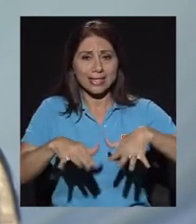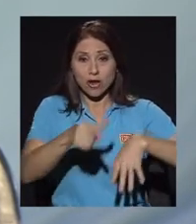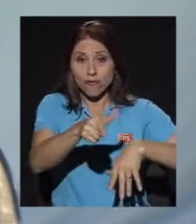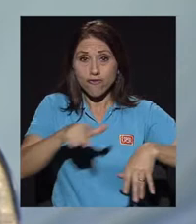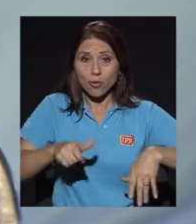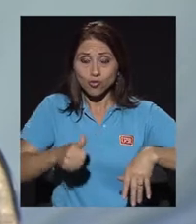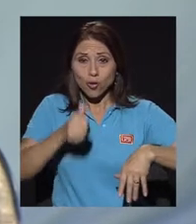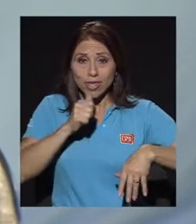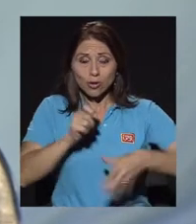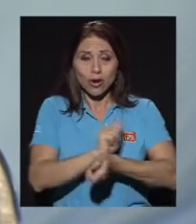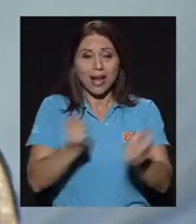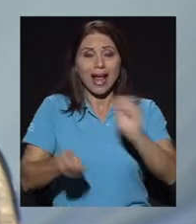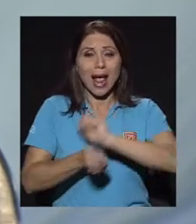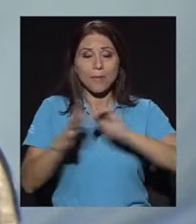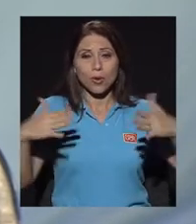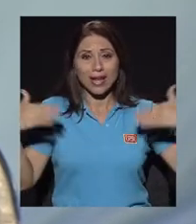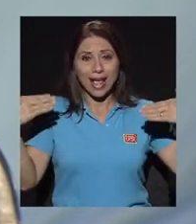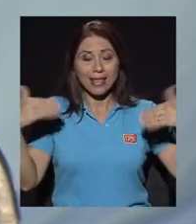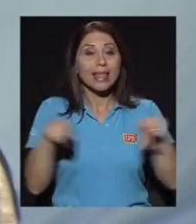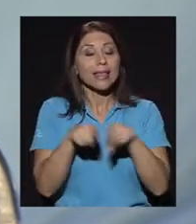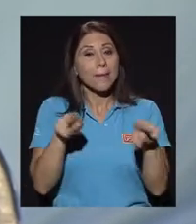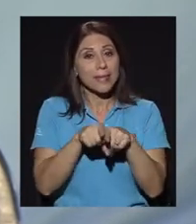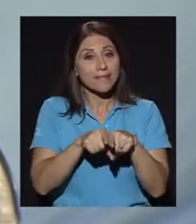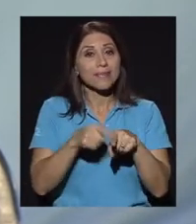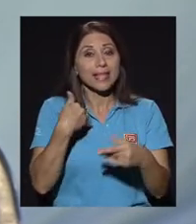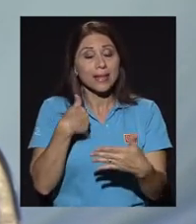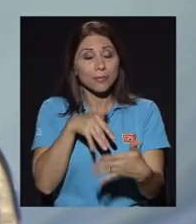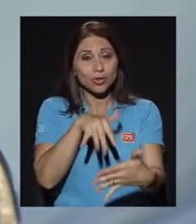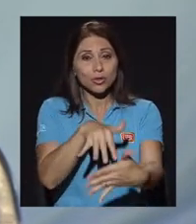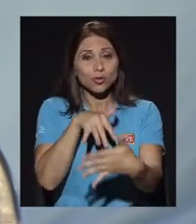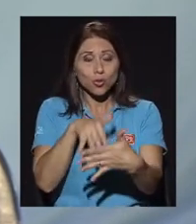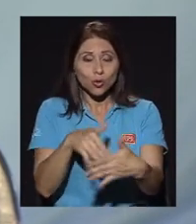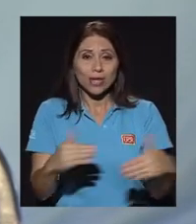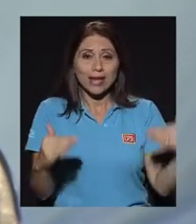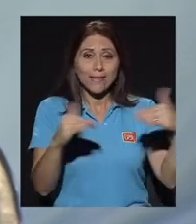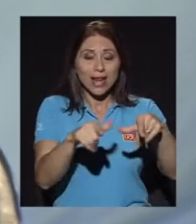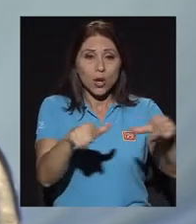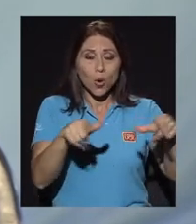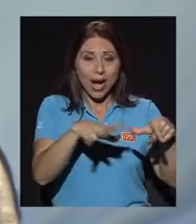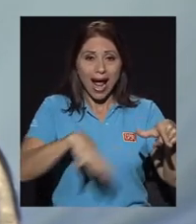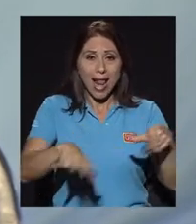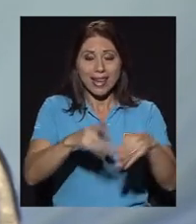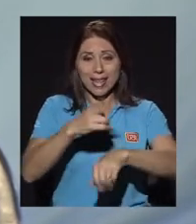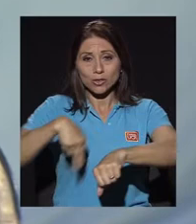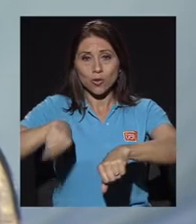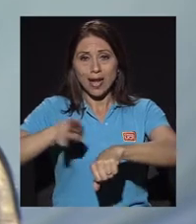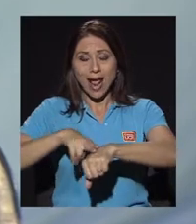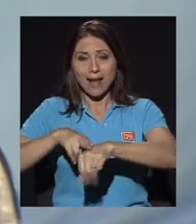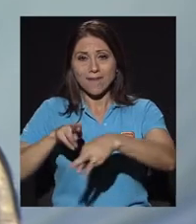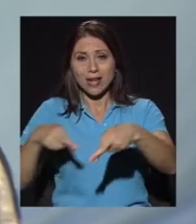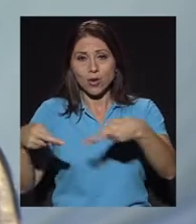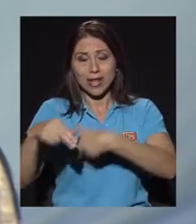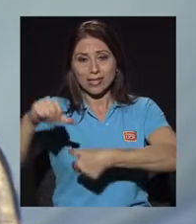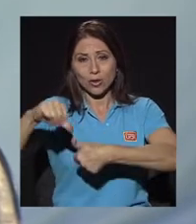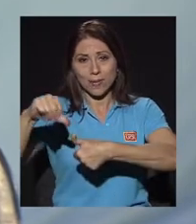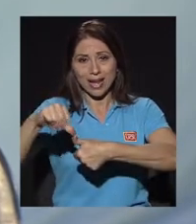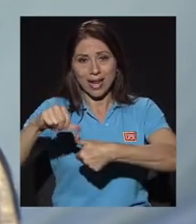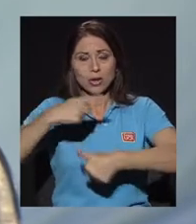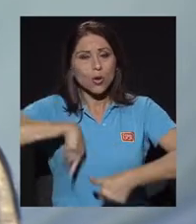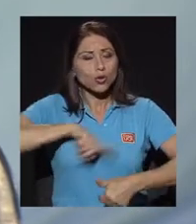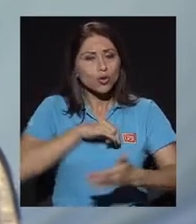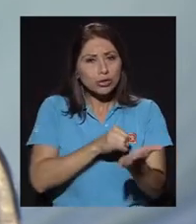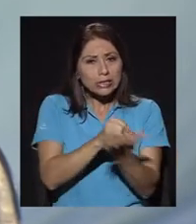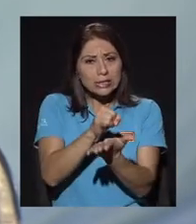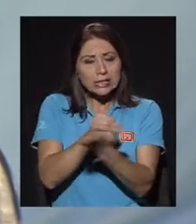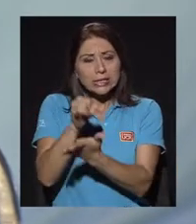climático. Tenemos estudios en el área electoral, tanto a nivel local, nacional, como a nivel regional centroamericano. Indagamos